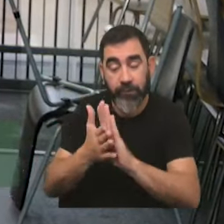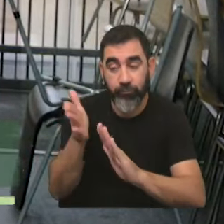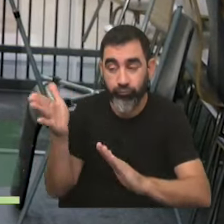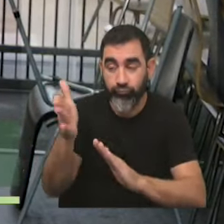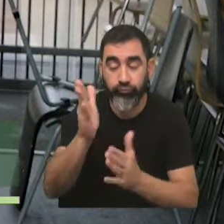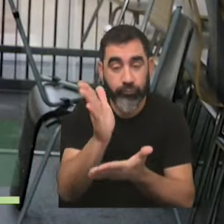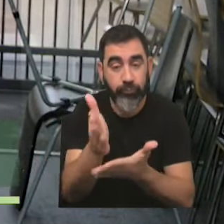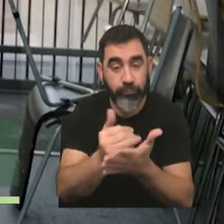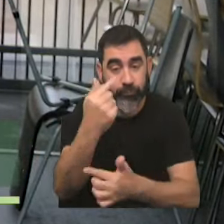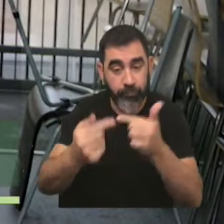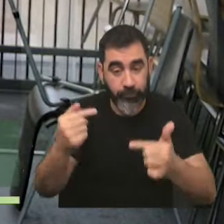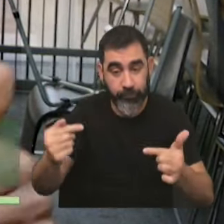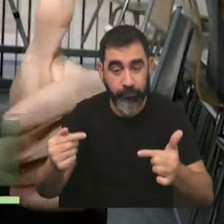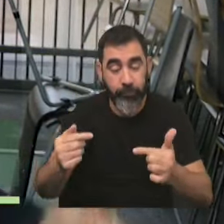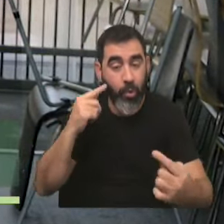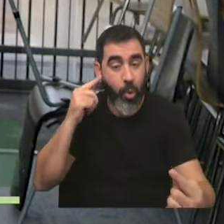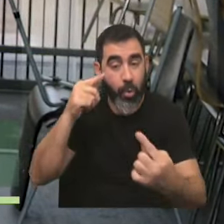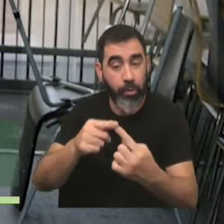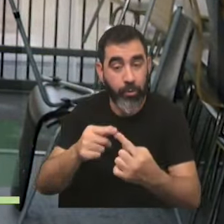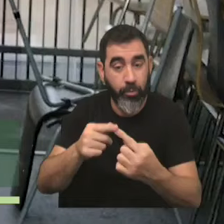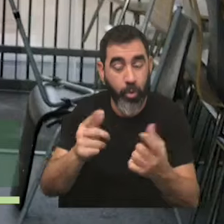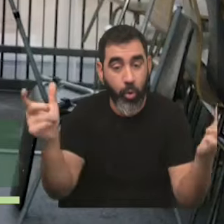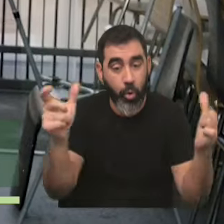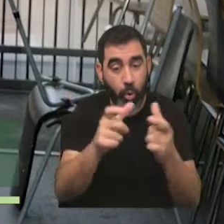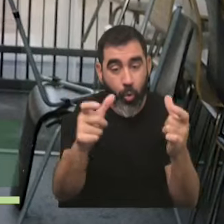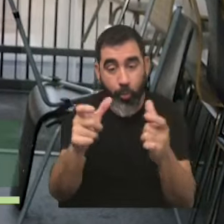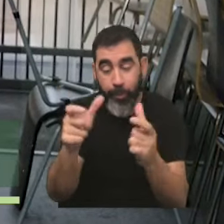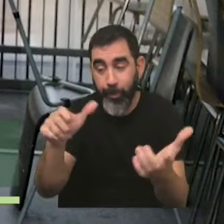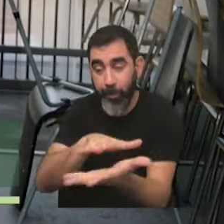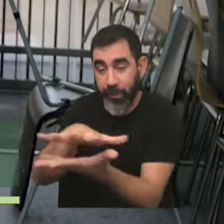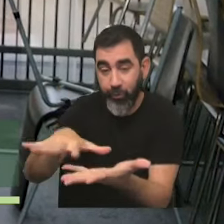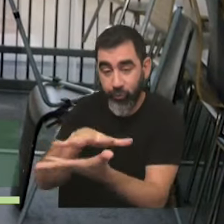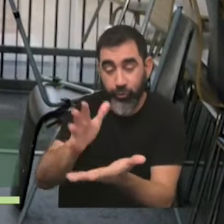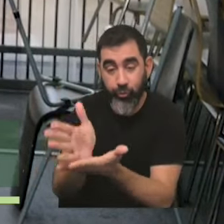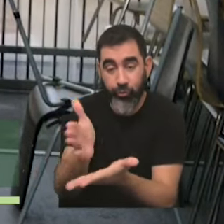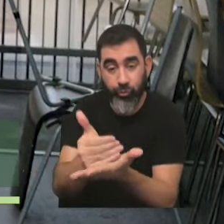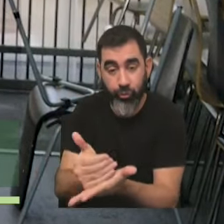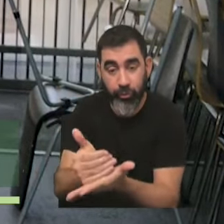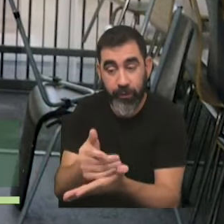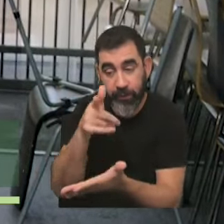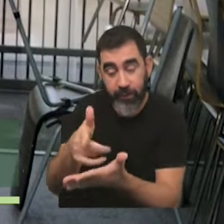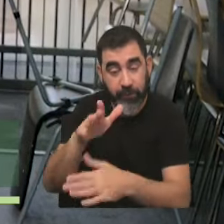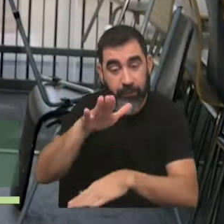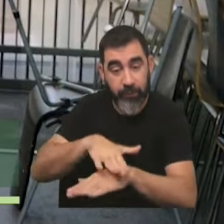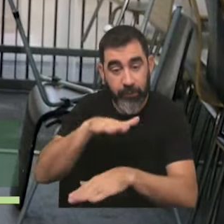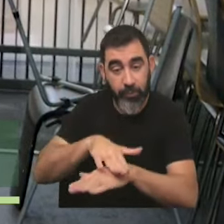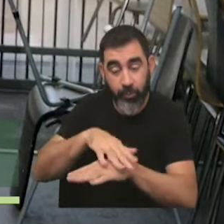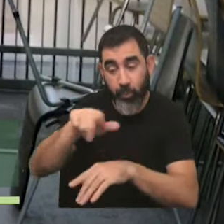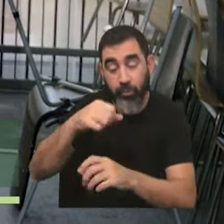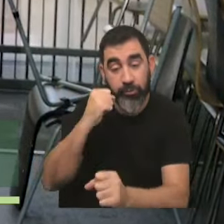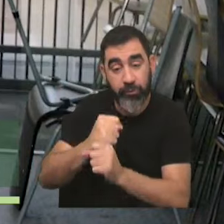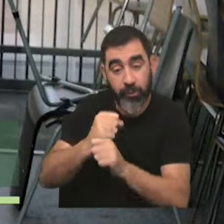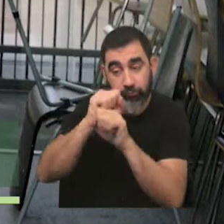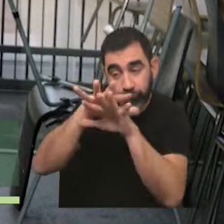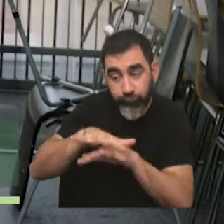los departamentos con el propósito de constituir comisiones territoriales comisiones departamentales que son las que van a ser el trabajo